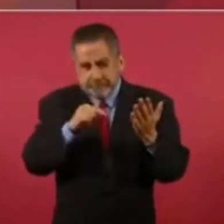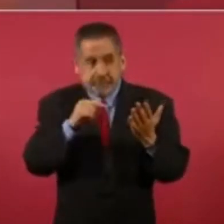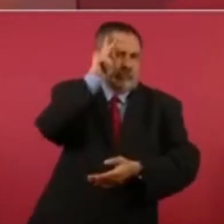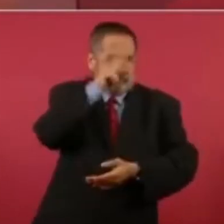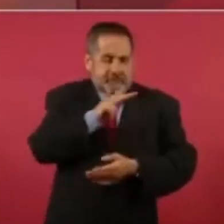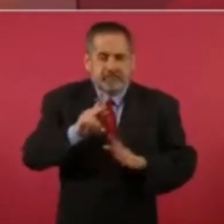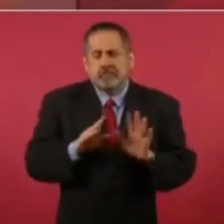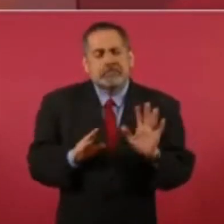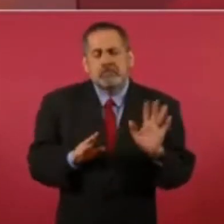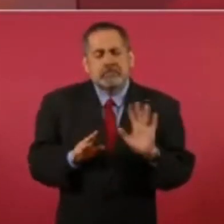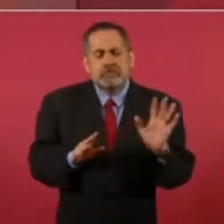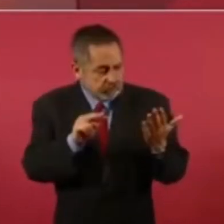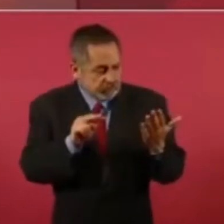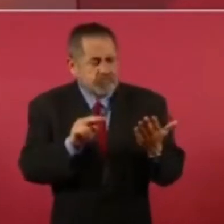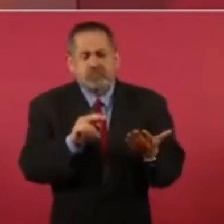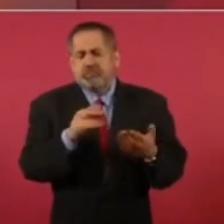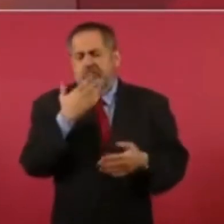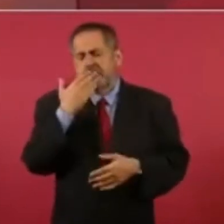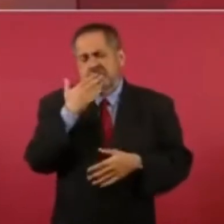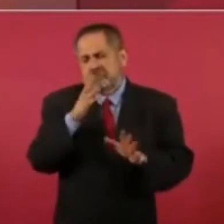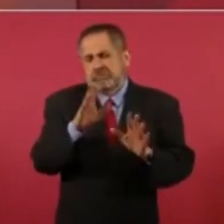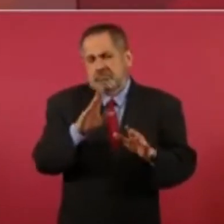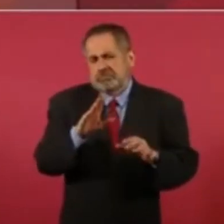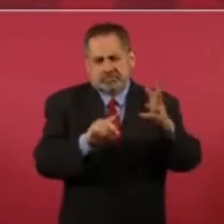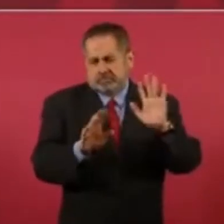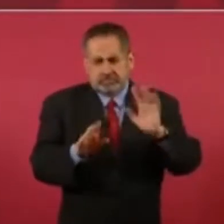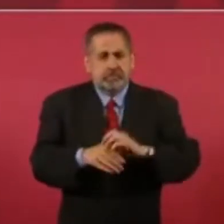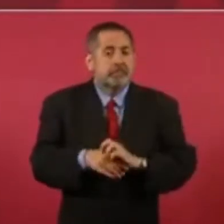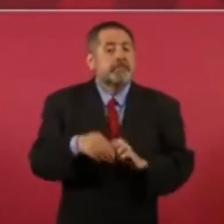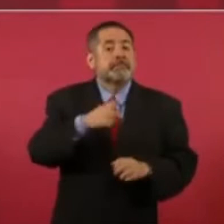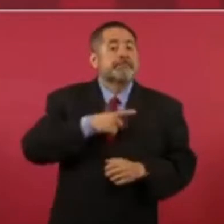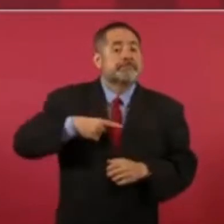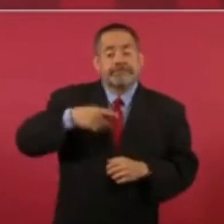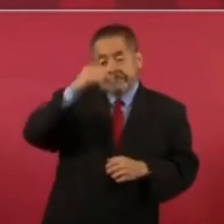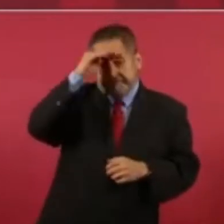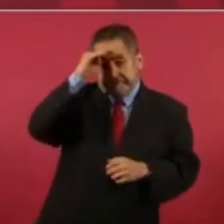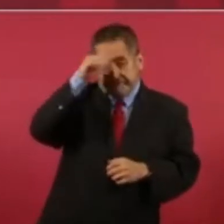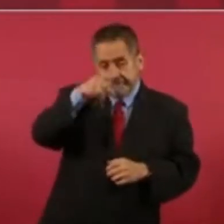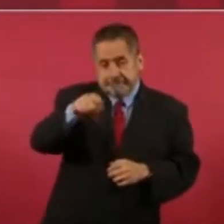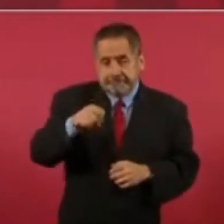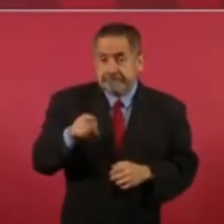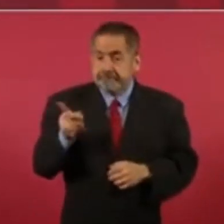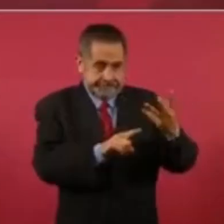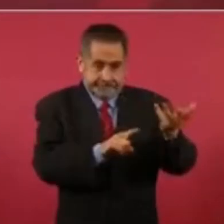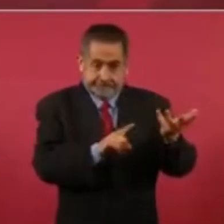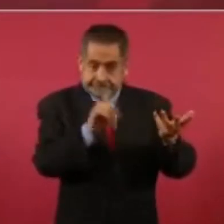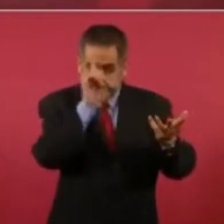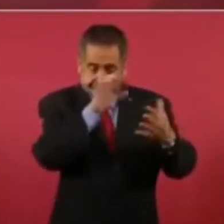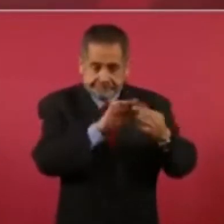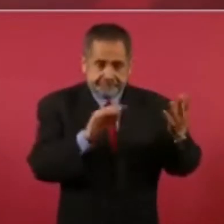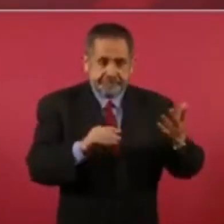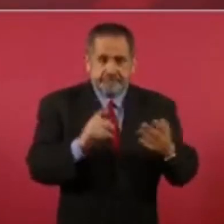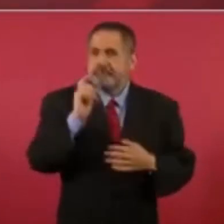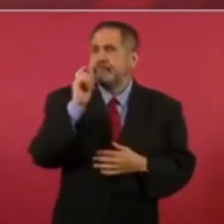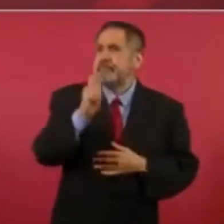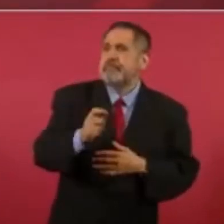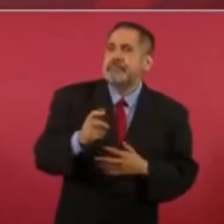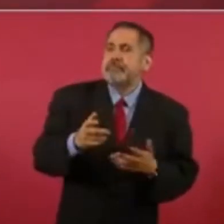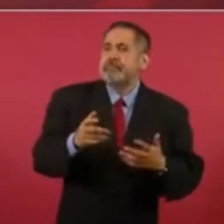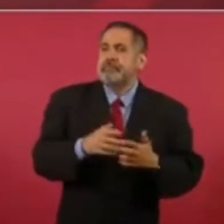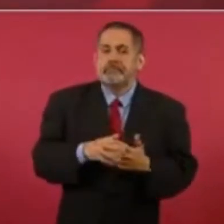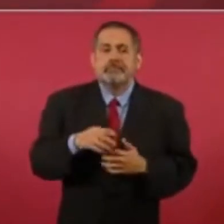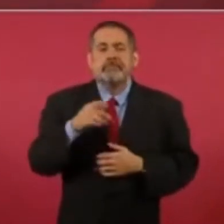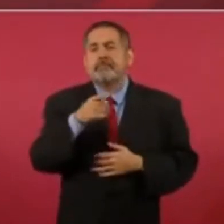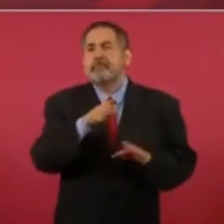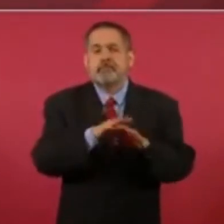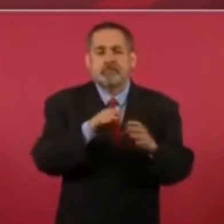graves. Hay que tomar en consideración que las observaciones no necesariamente tienen